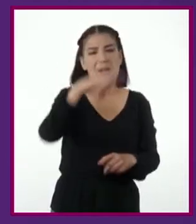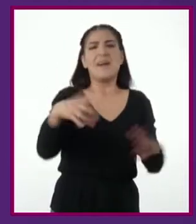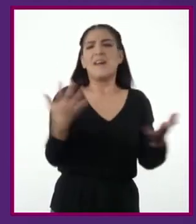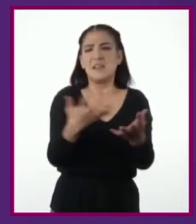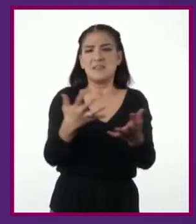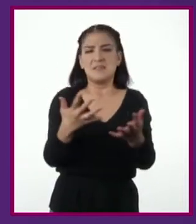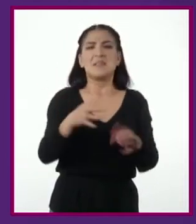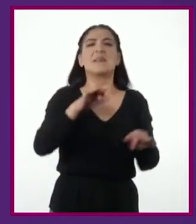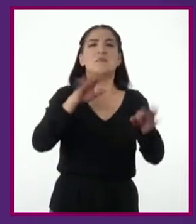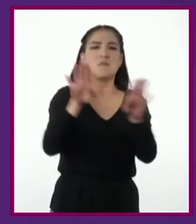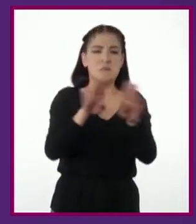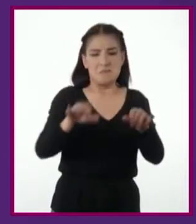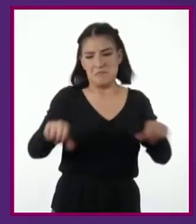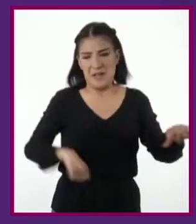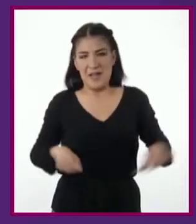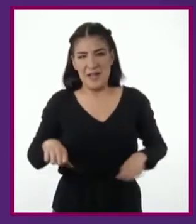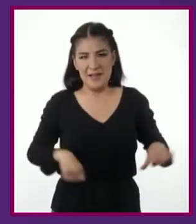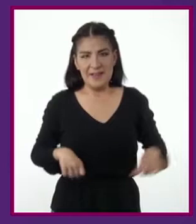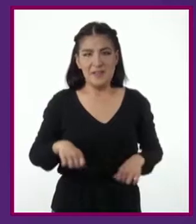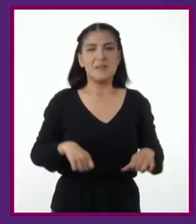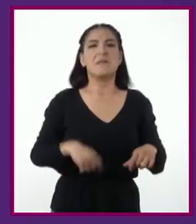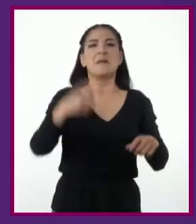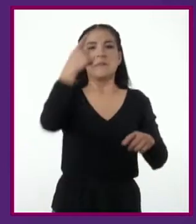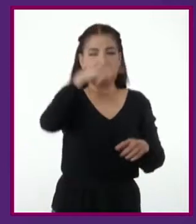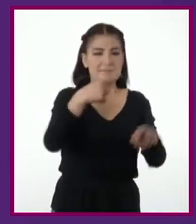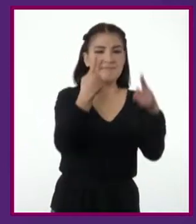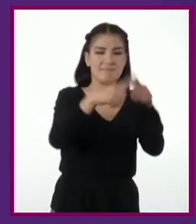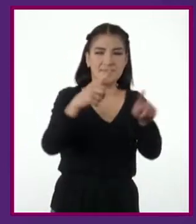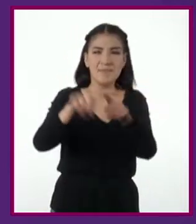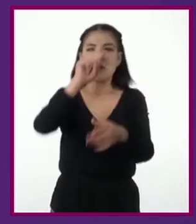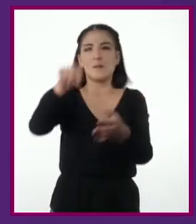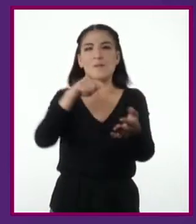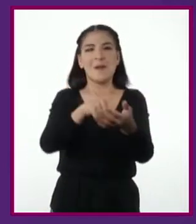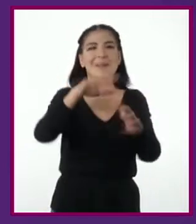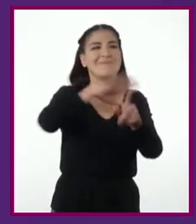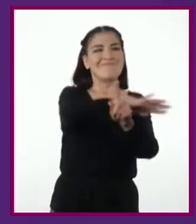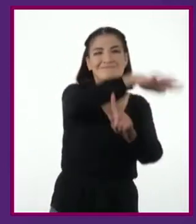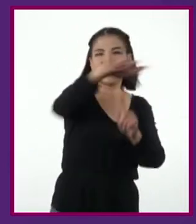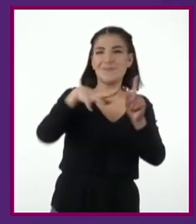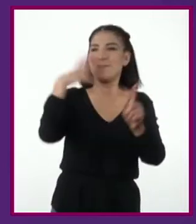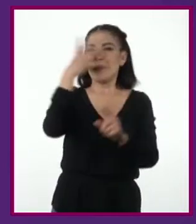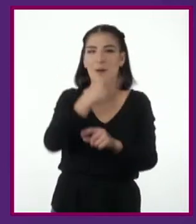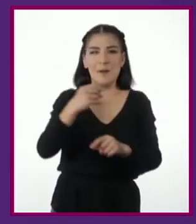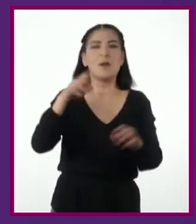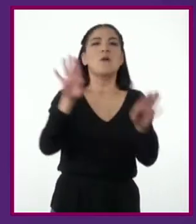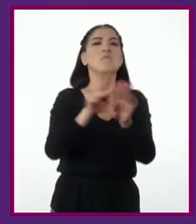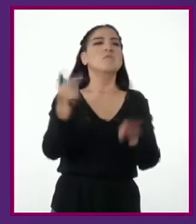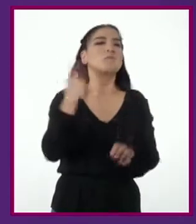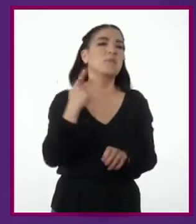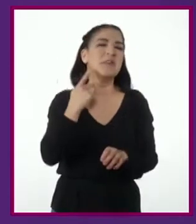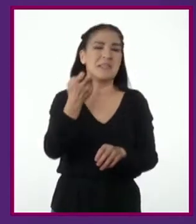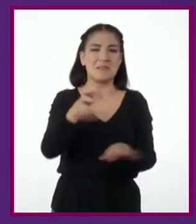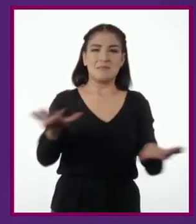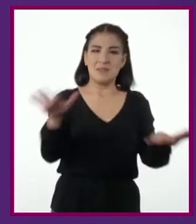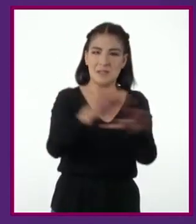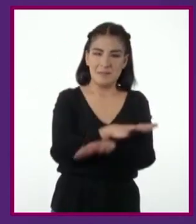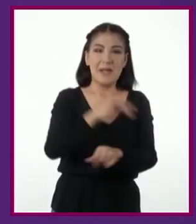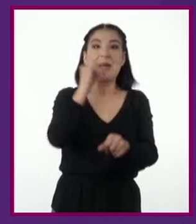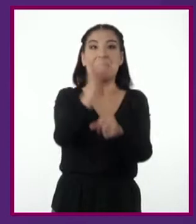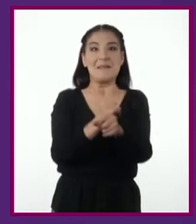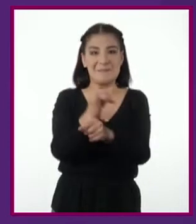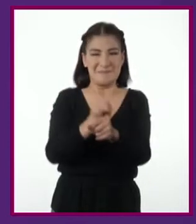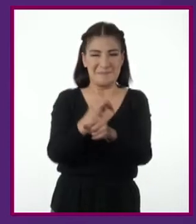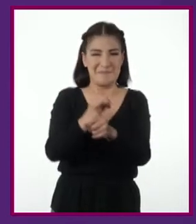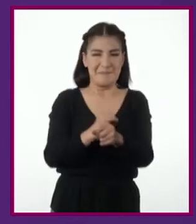realizar actividades como la transformación de los paisajes y la organización social y política. Para la